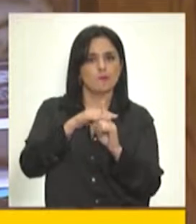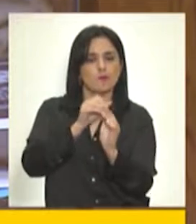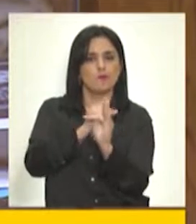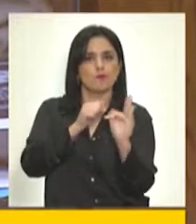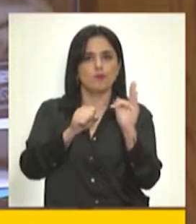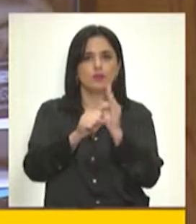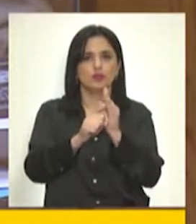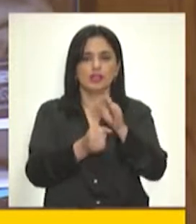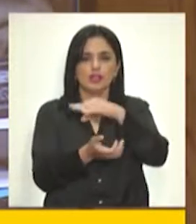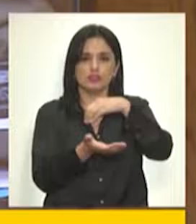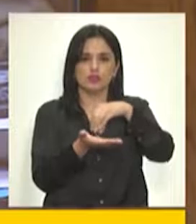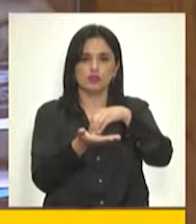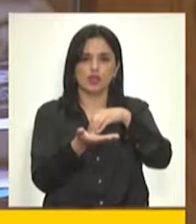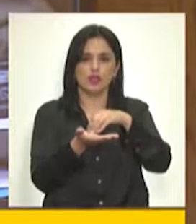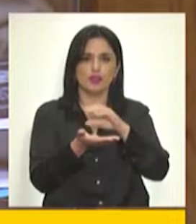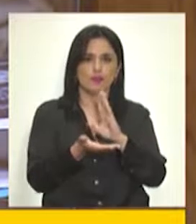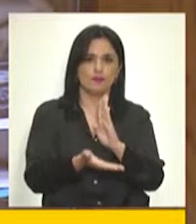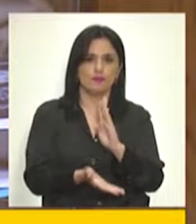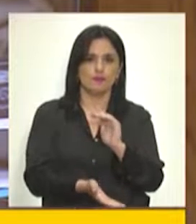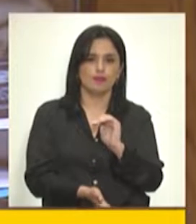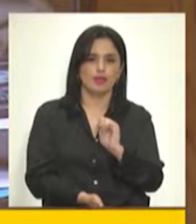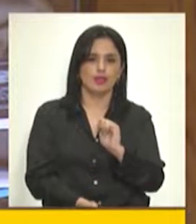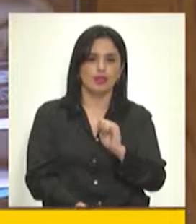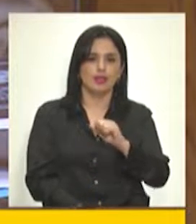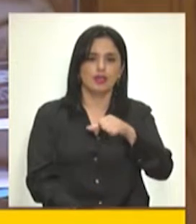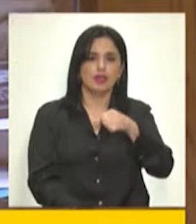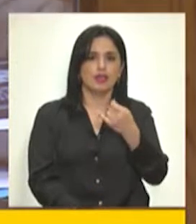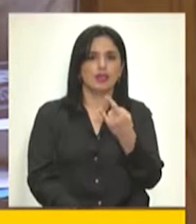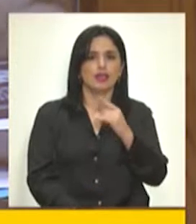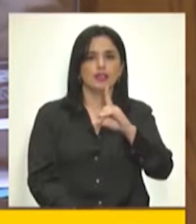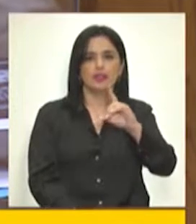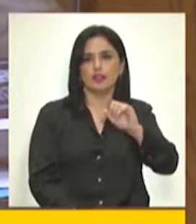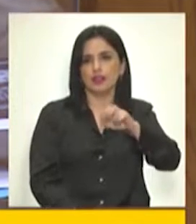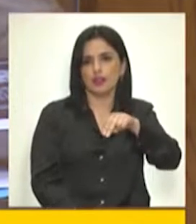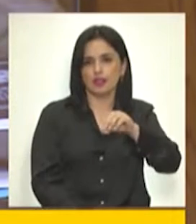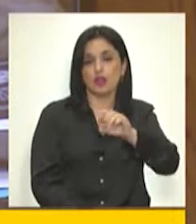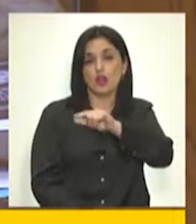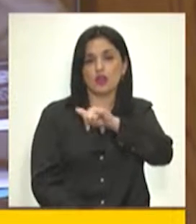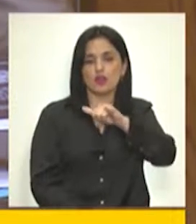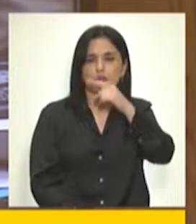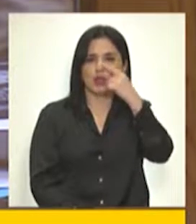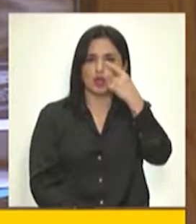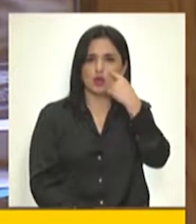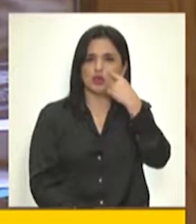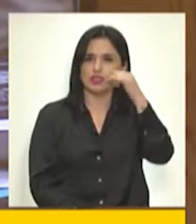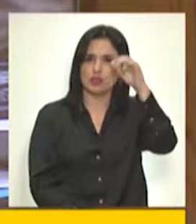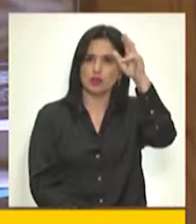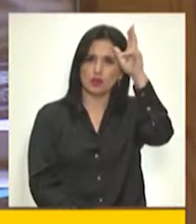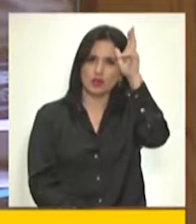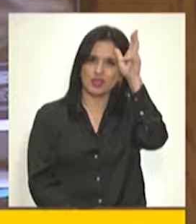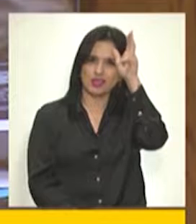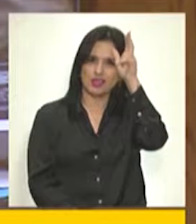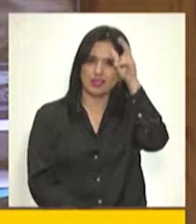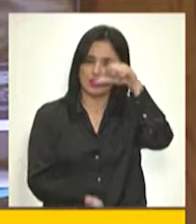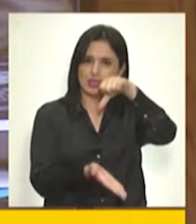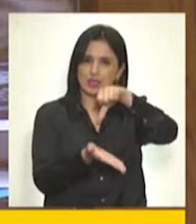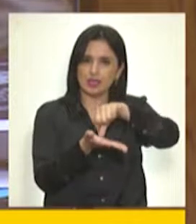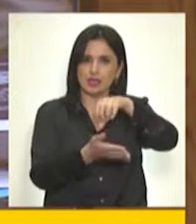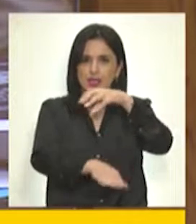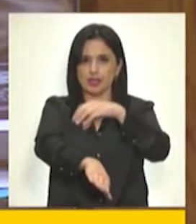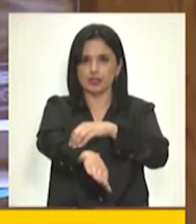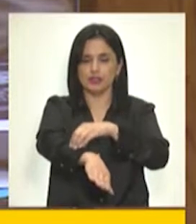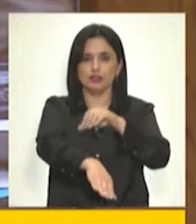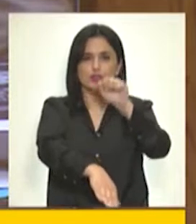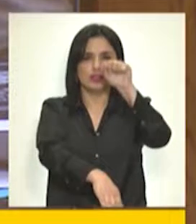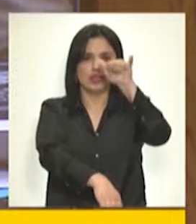posteriormente conocida como coyhaique la ciudad de coyhaique capital de la región de aysén la región más